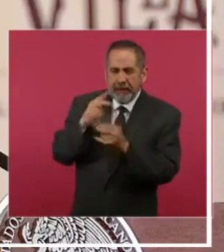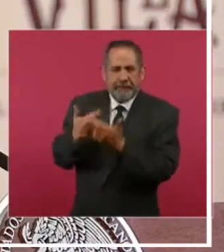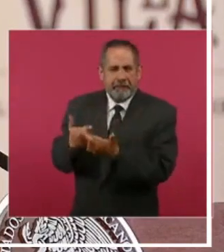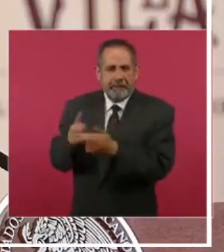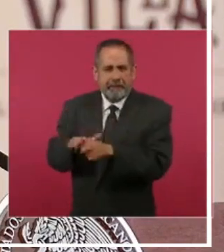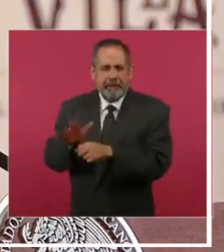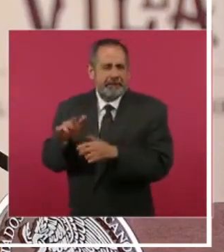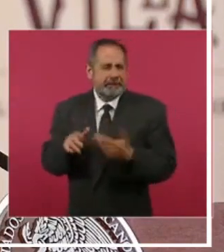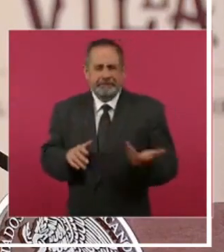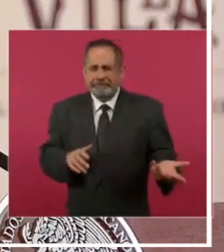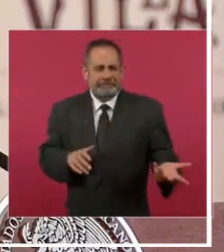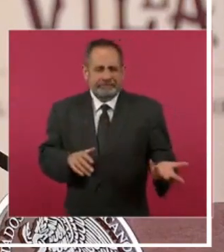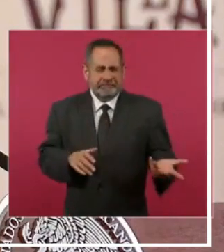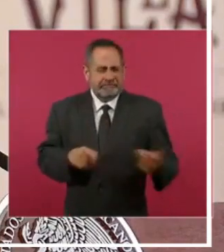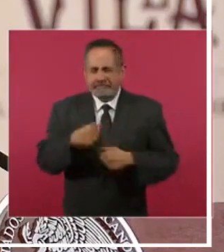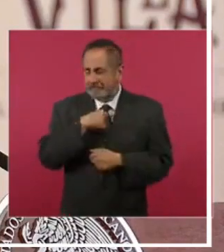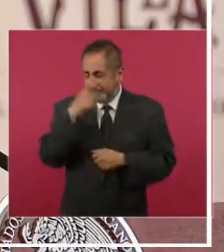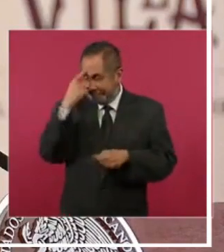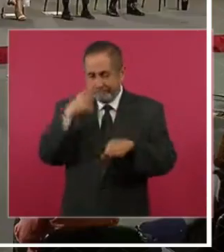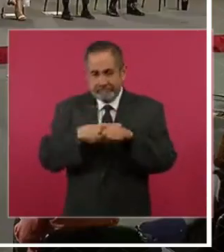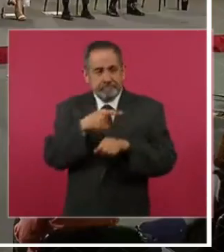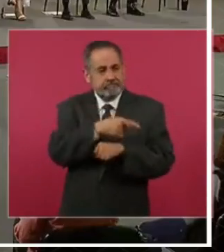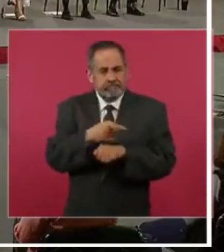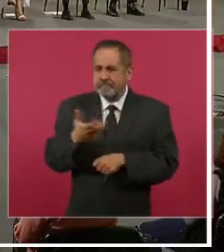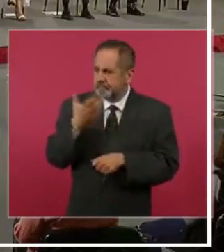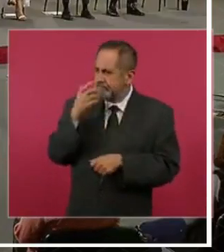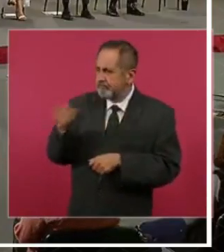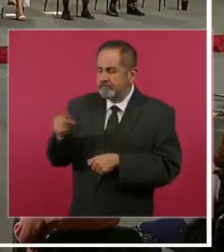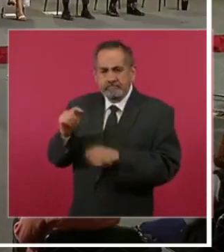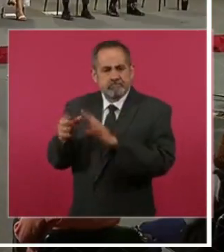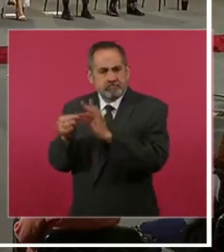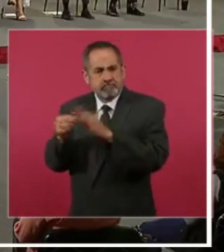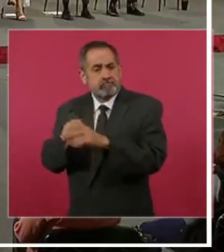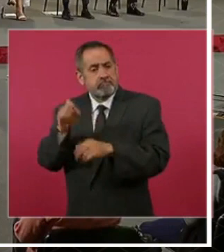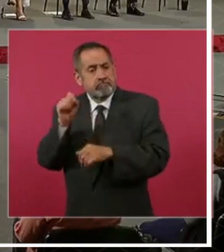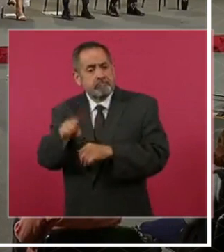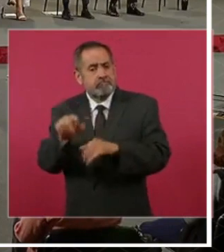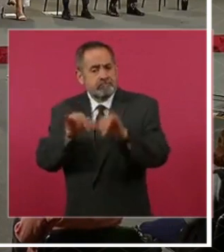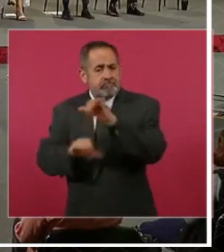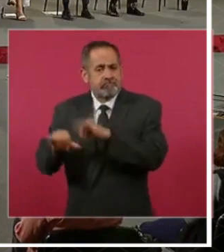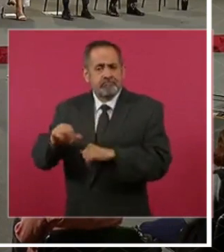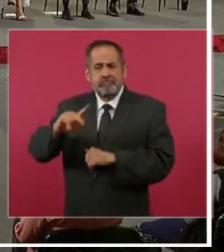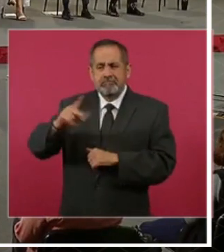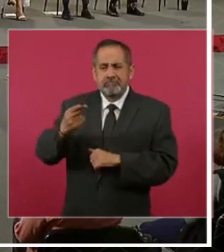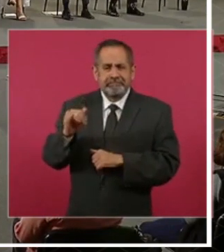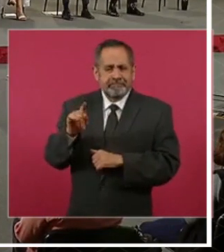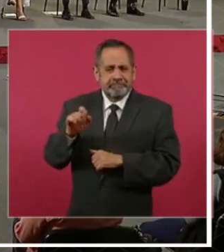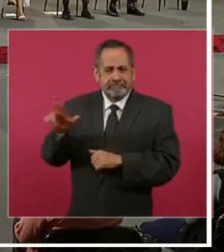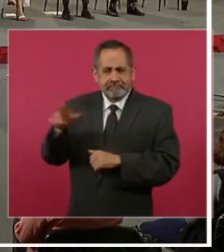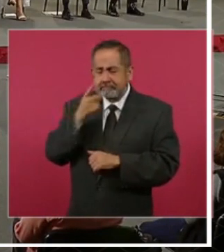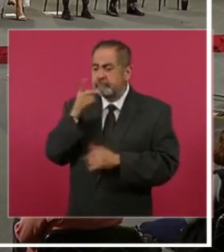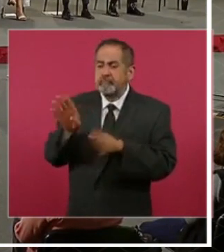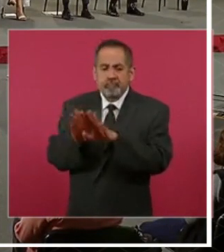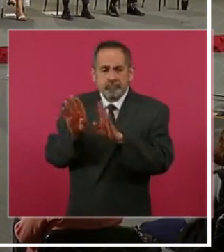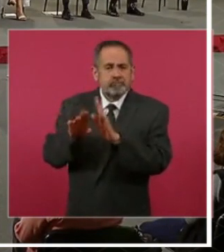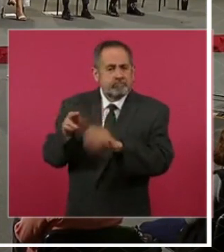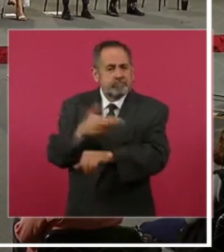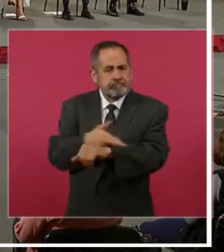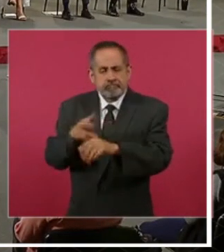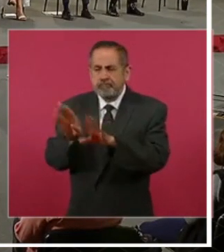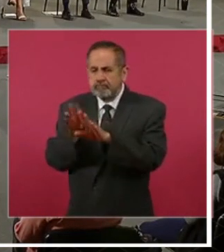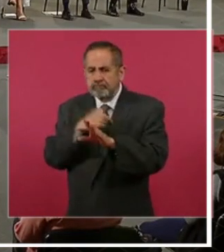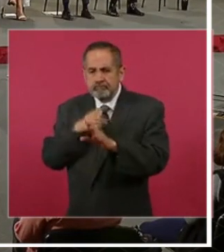vacunación como una negligencia cuando es el mismo laboratorio, sea, Pfizer quien establece el protocolo.